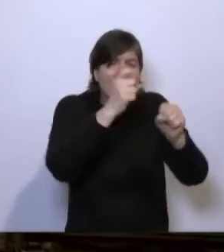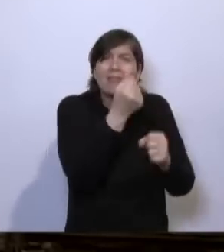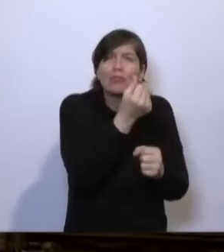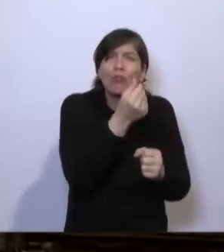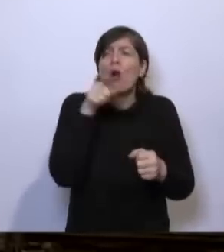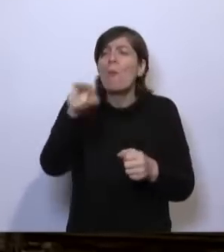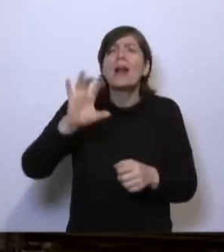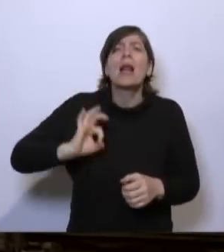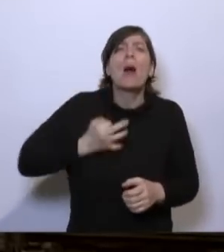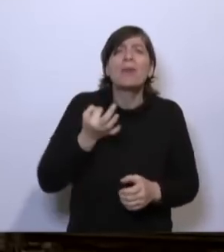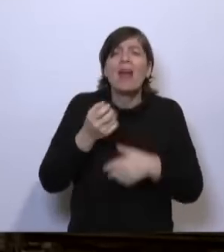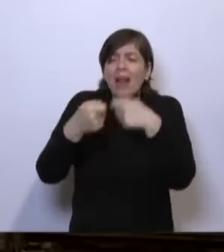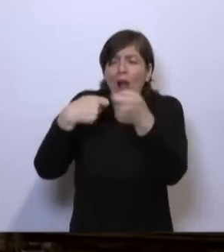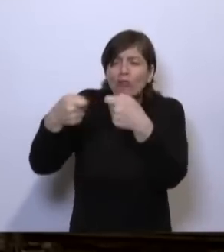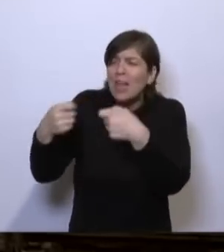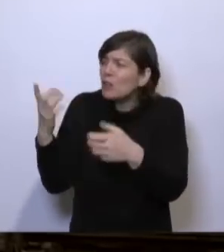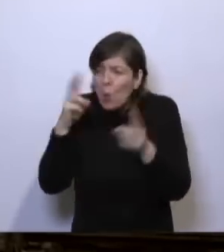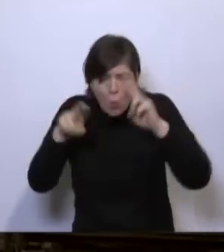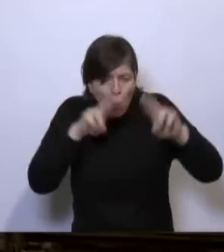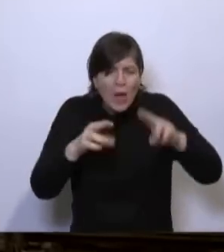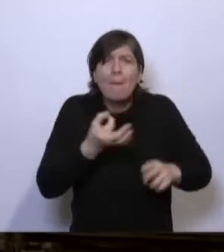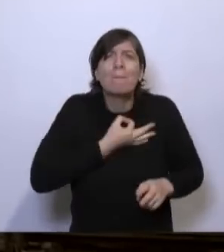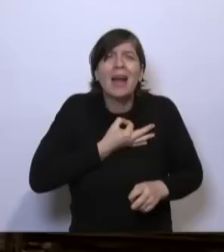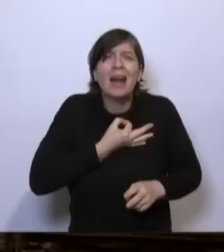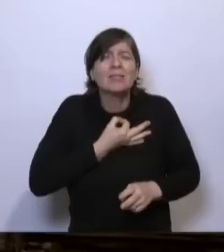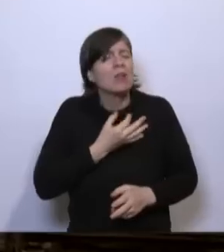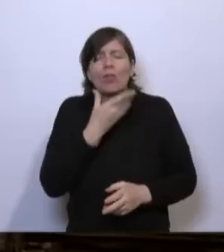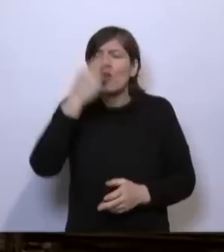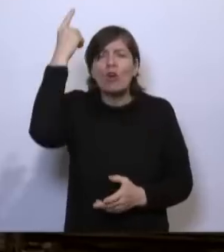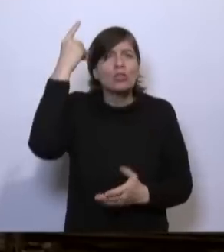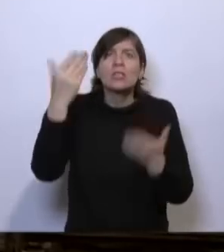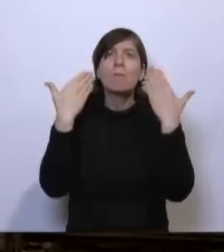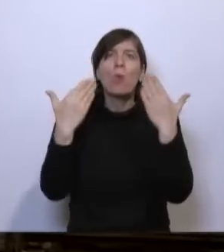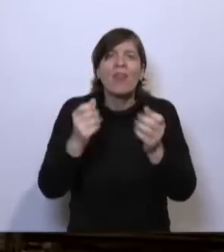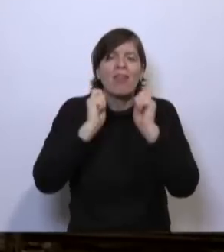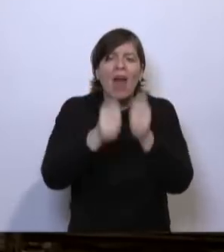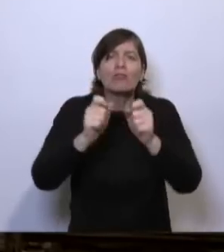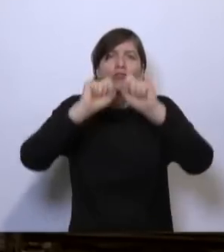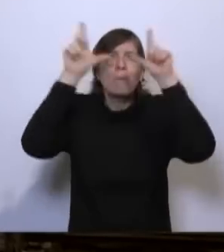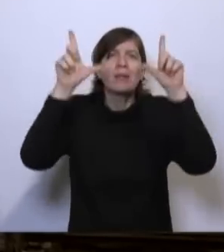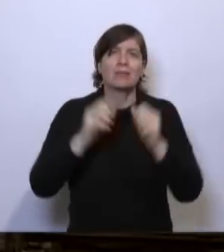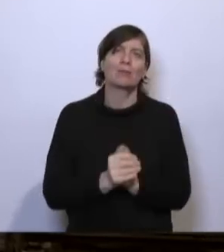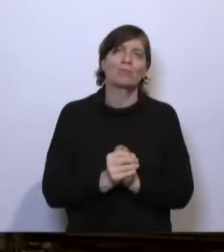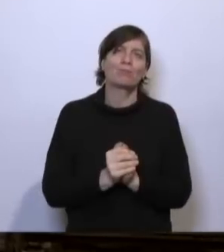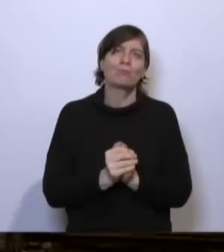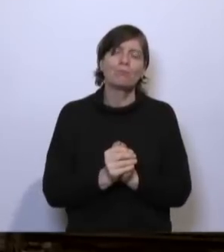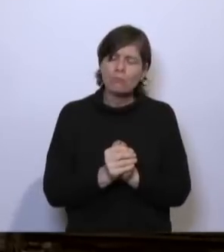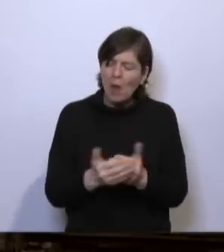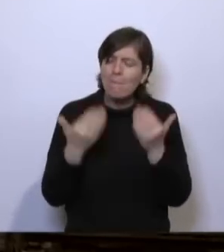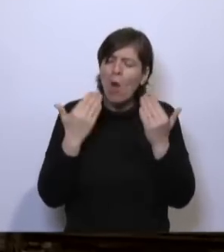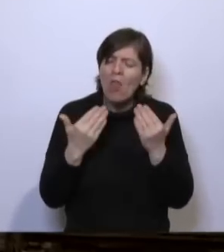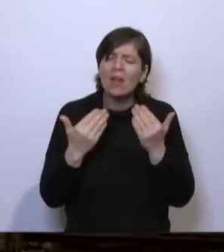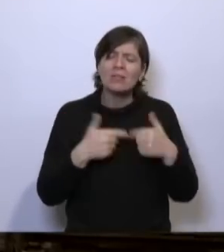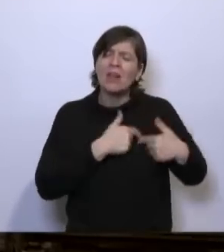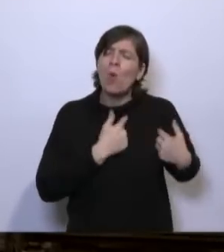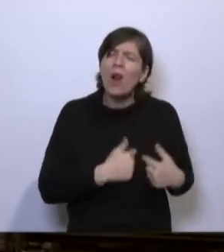como en la vida de aquel negociante que busca perlas finas, Dios te puede sorprender. Poder tener un